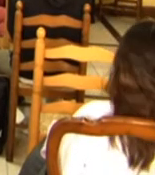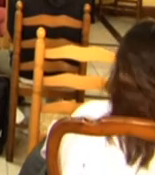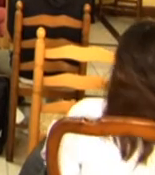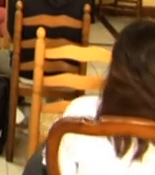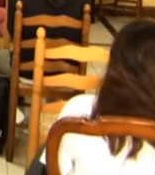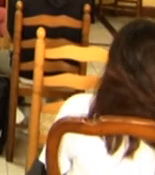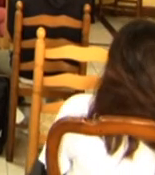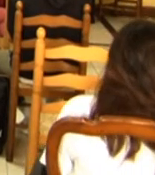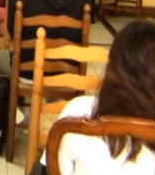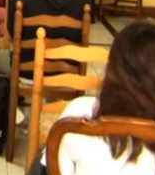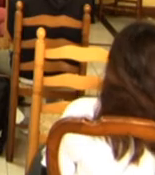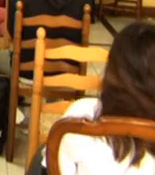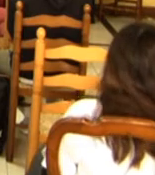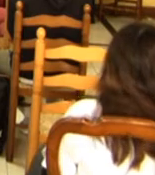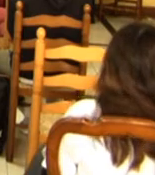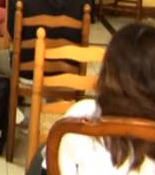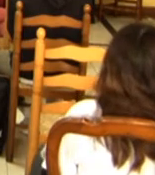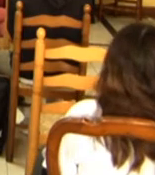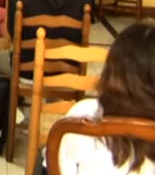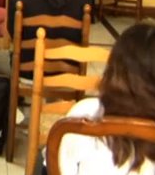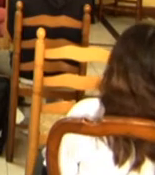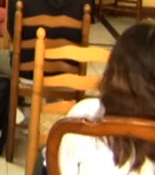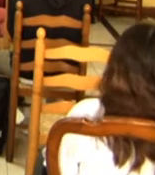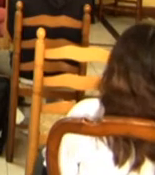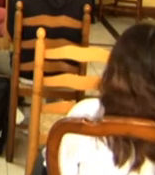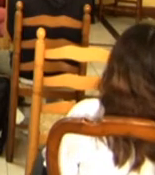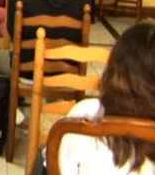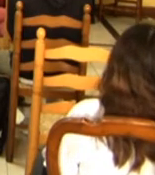rampa. ¿Qué es un inválido?